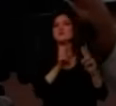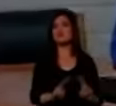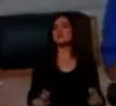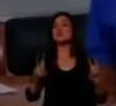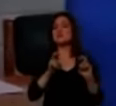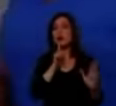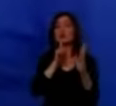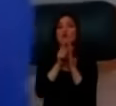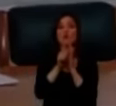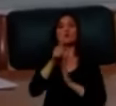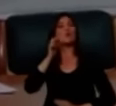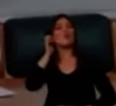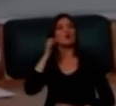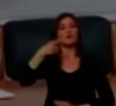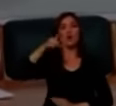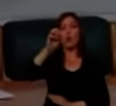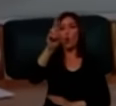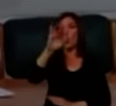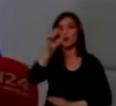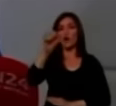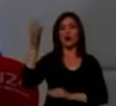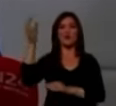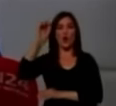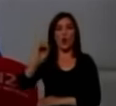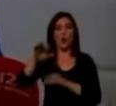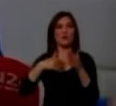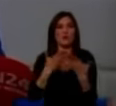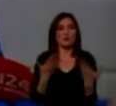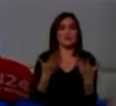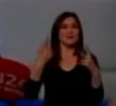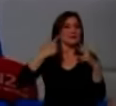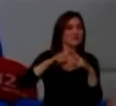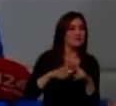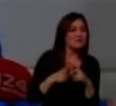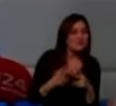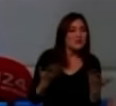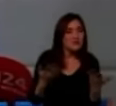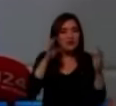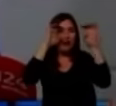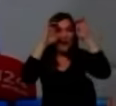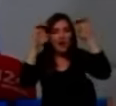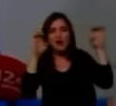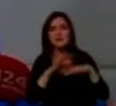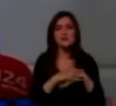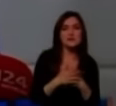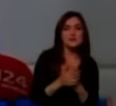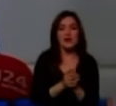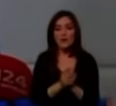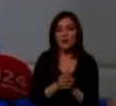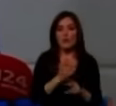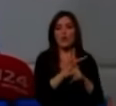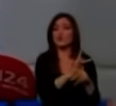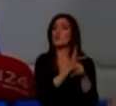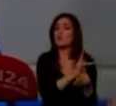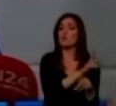tema denunciado por Gloria O. por supuesta agresión. Que no comiencen a armar estratagemas para la